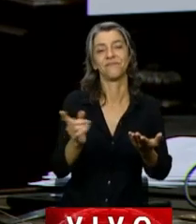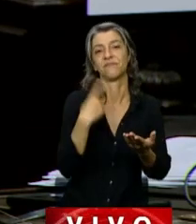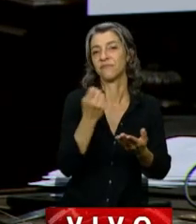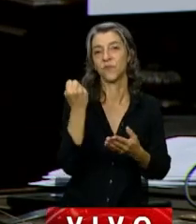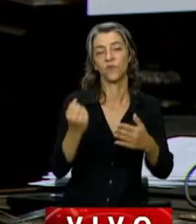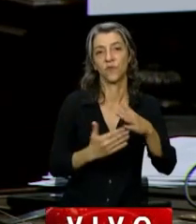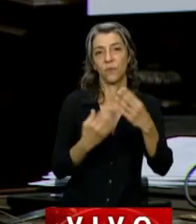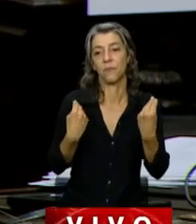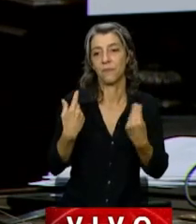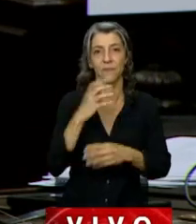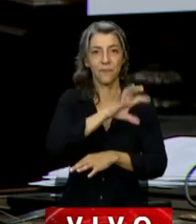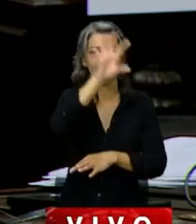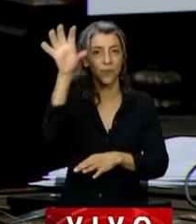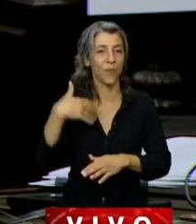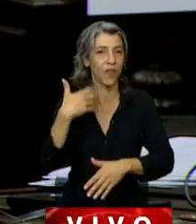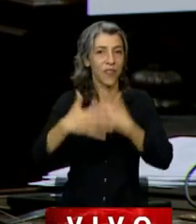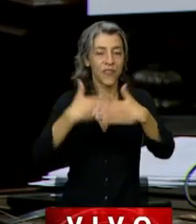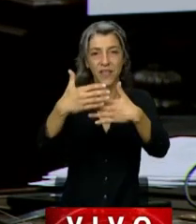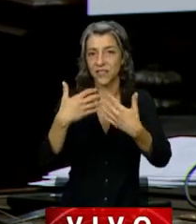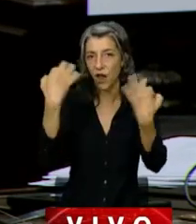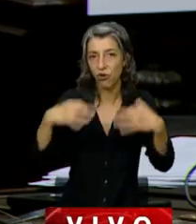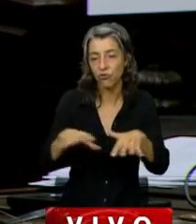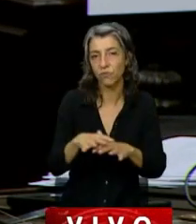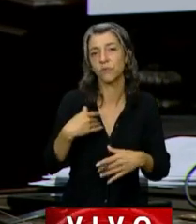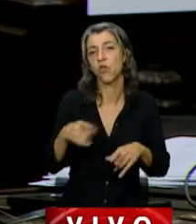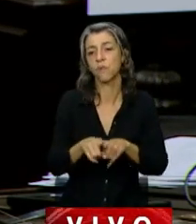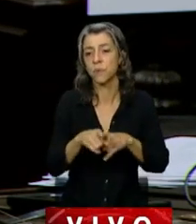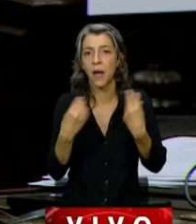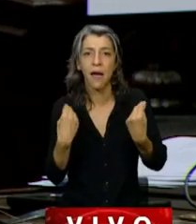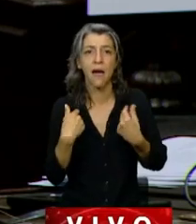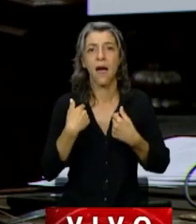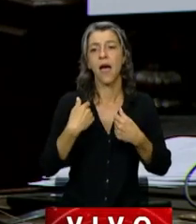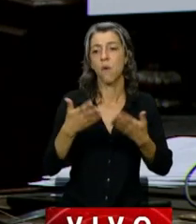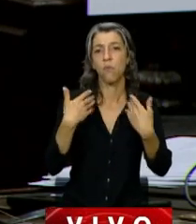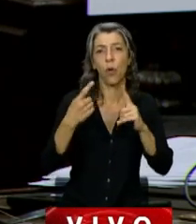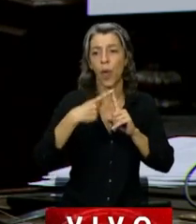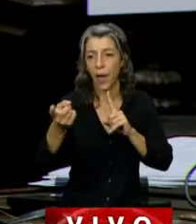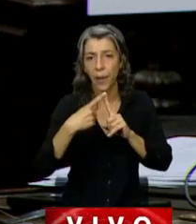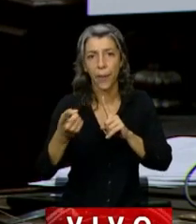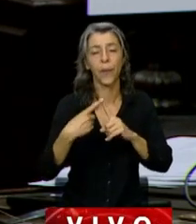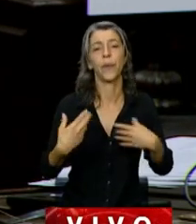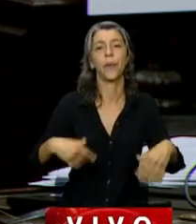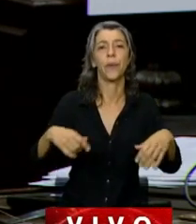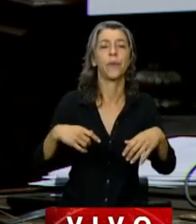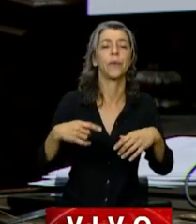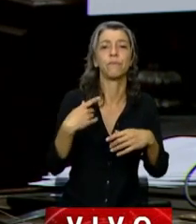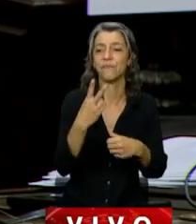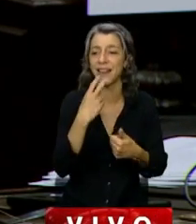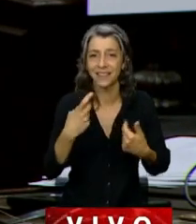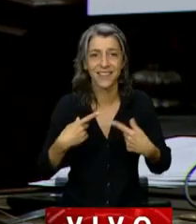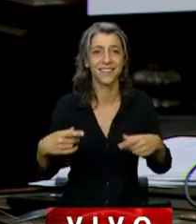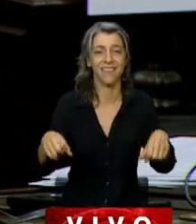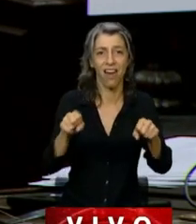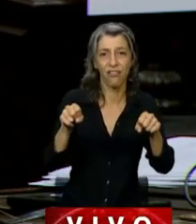el desarrollo de nuestras provincias, la infraestructura de conectividad vial, de conectividad eléctrica, gasoductos, obras de